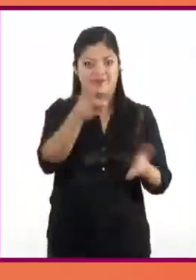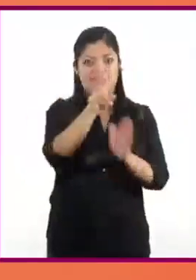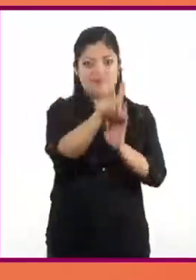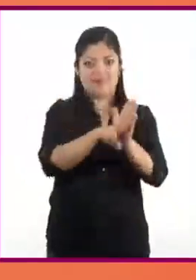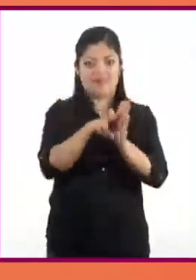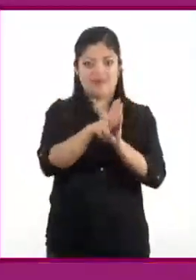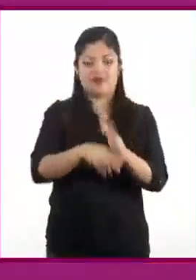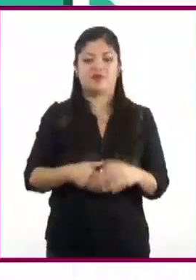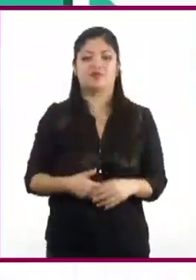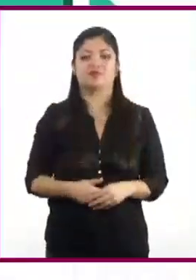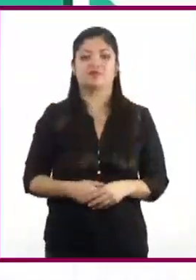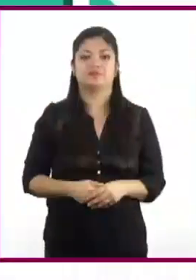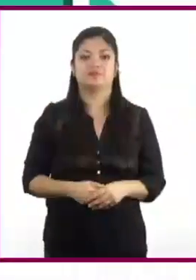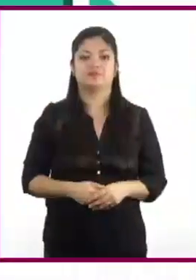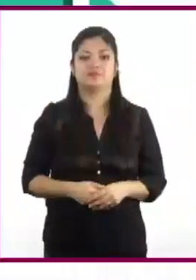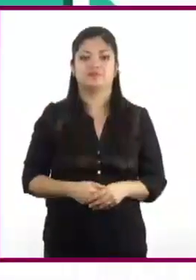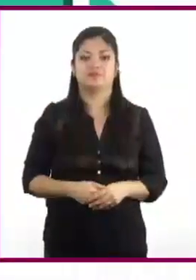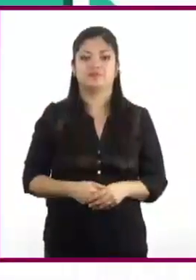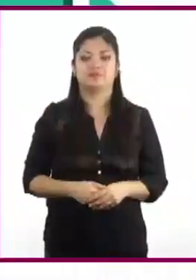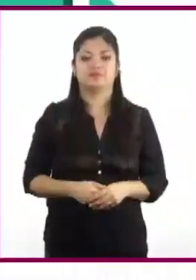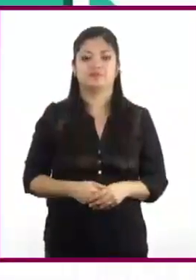video.